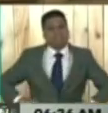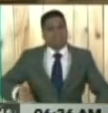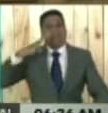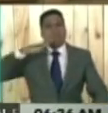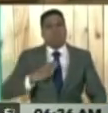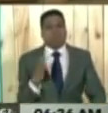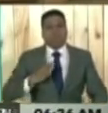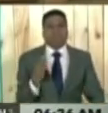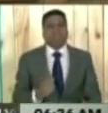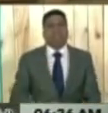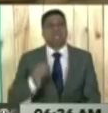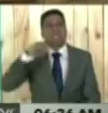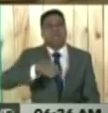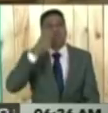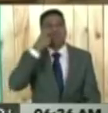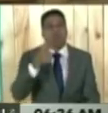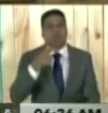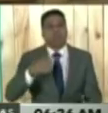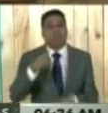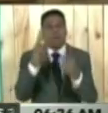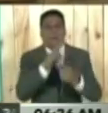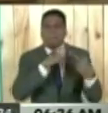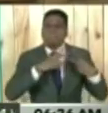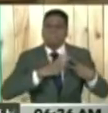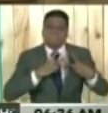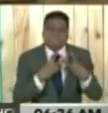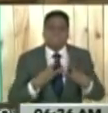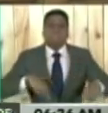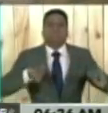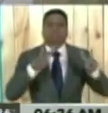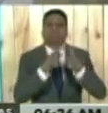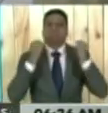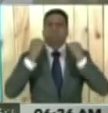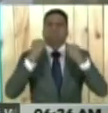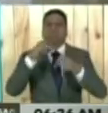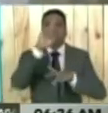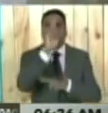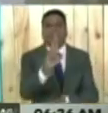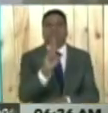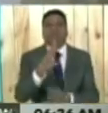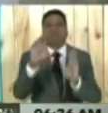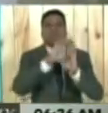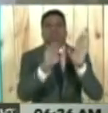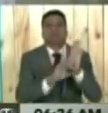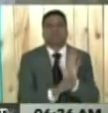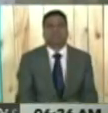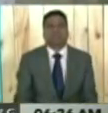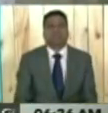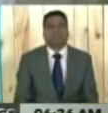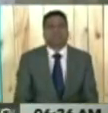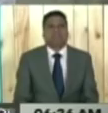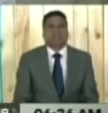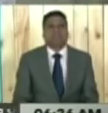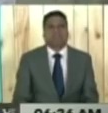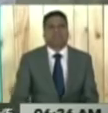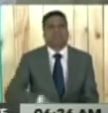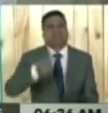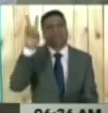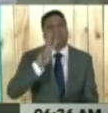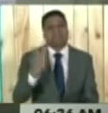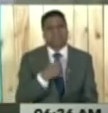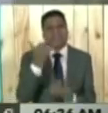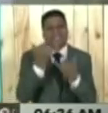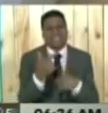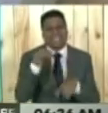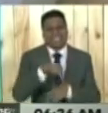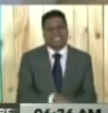hay un pueblo valiente, respetuoso de la Constitución. Venezuela, ya en nuestro estudio se encuentra Jacqueline Farías